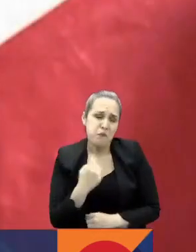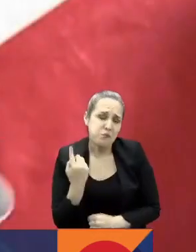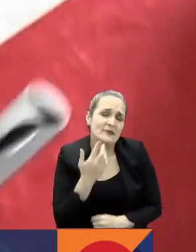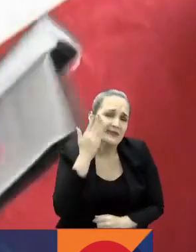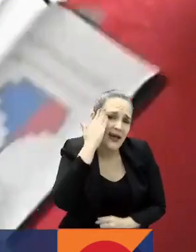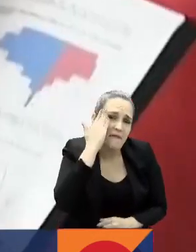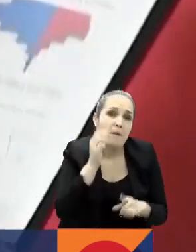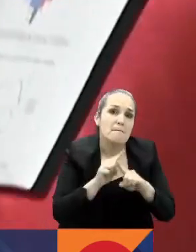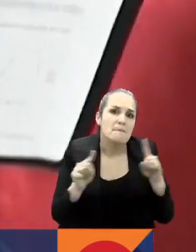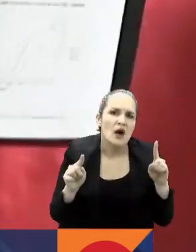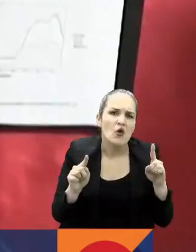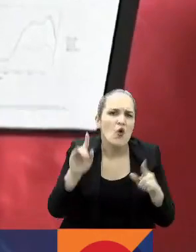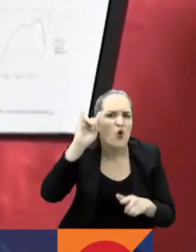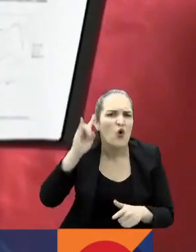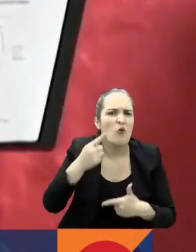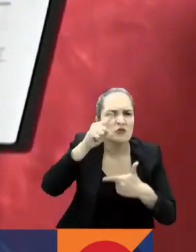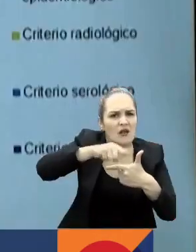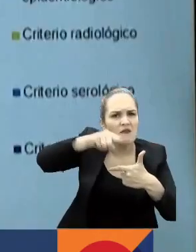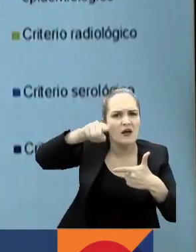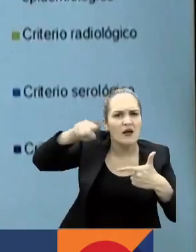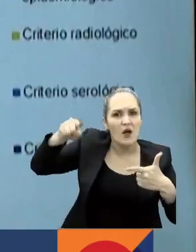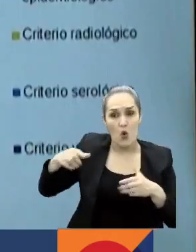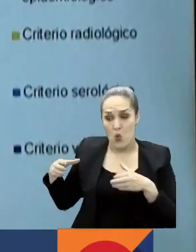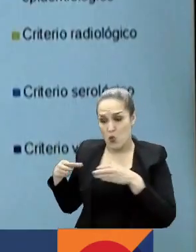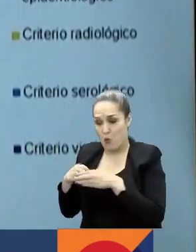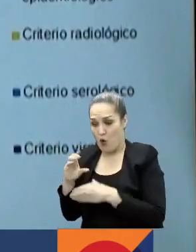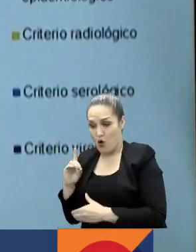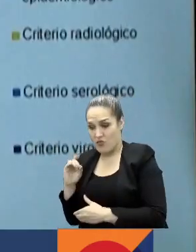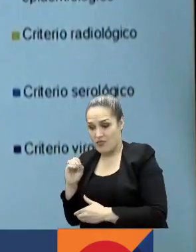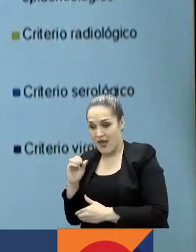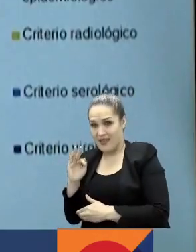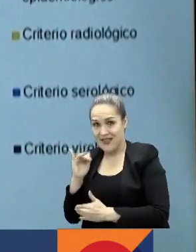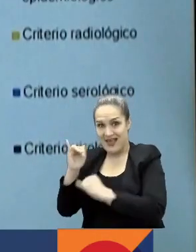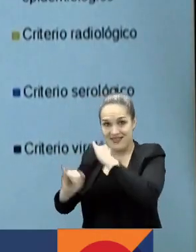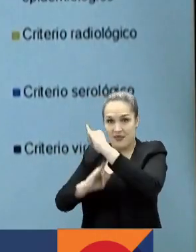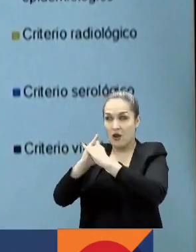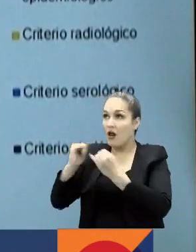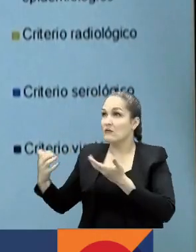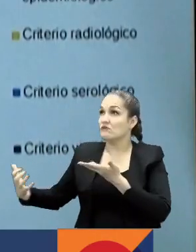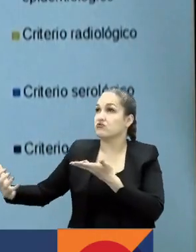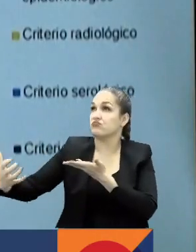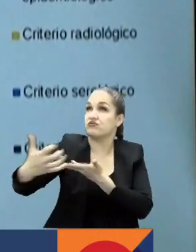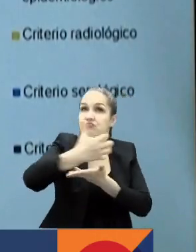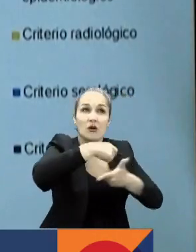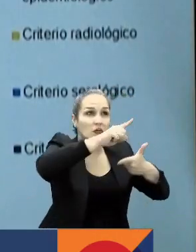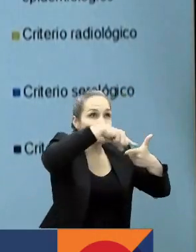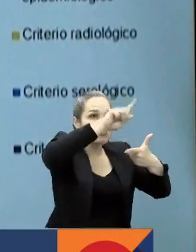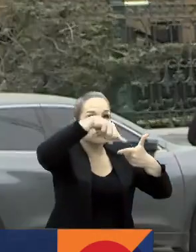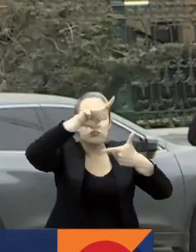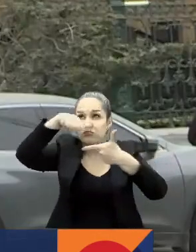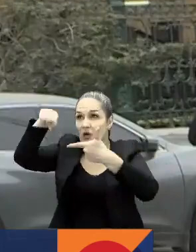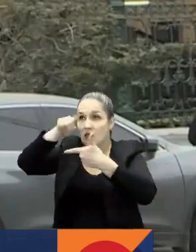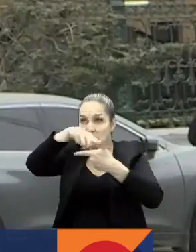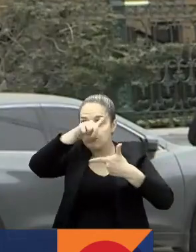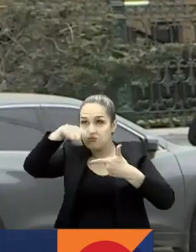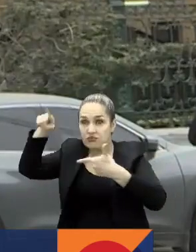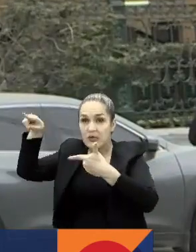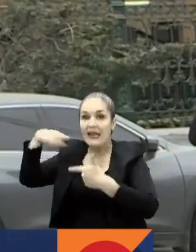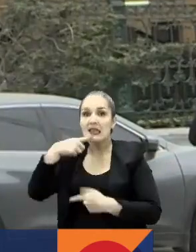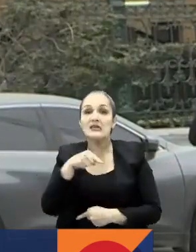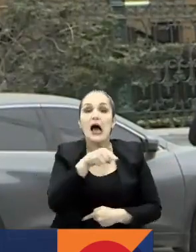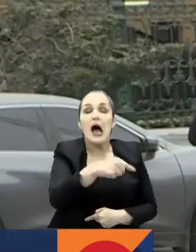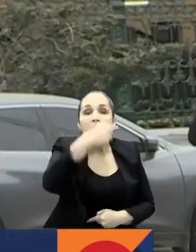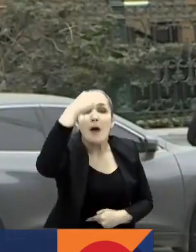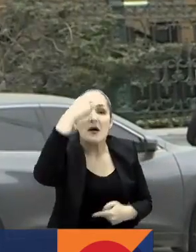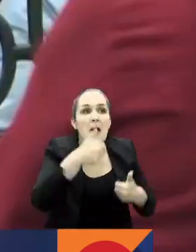logró tal rectificación. El grupo técnico local y de organismos internacionales, al advertir que se estaba generando un subreporte,